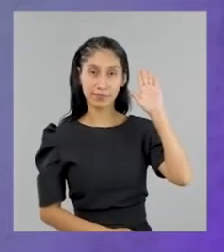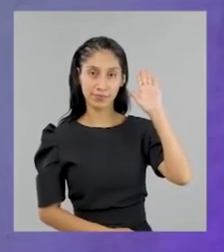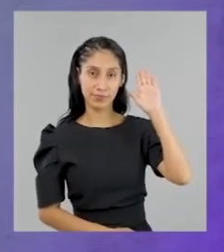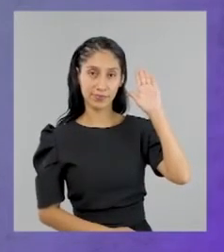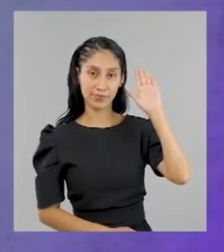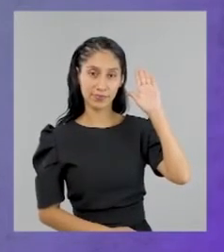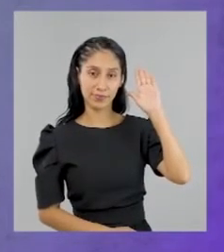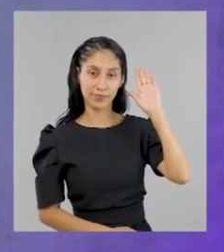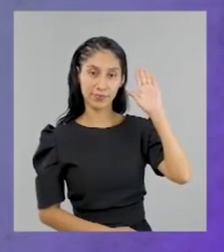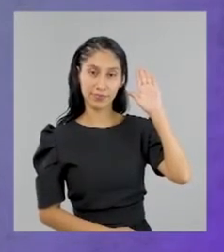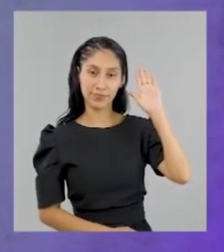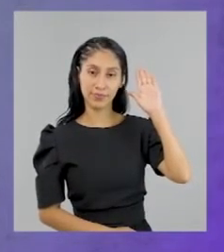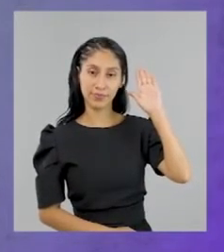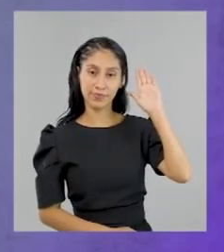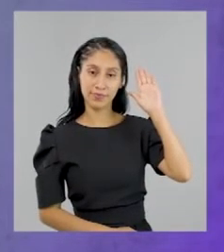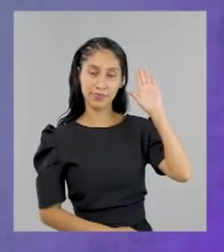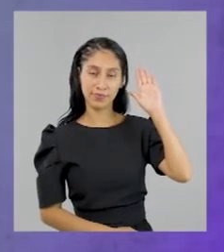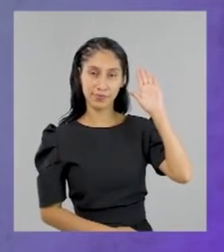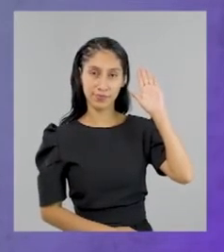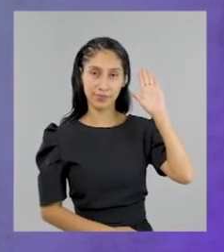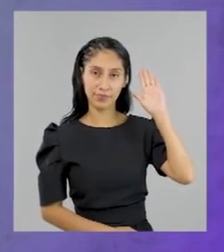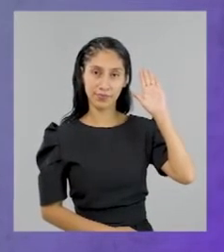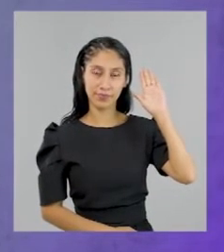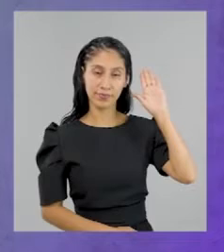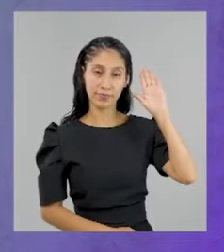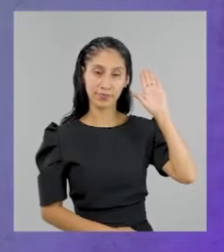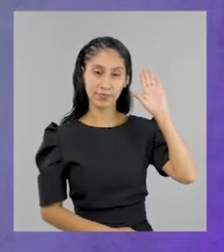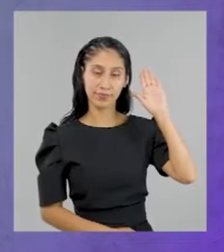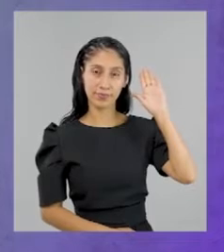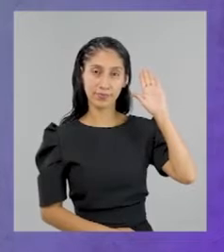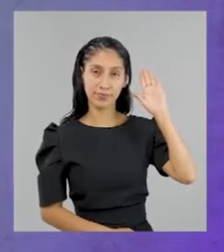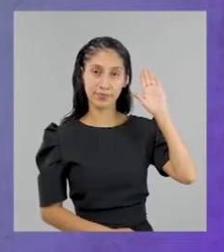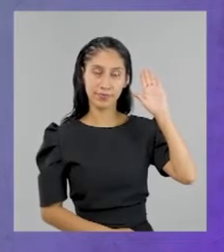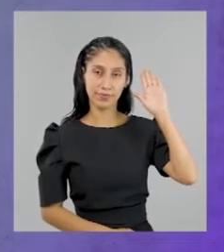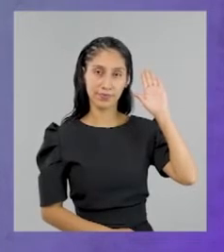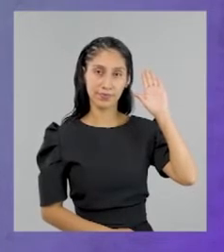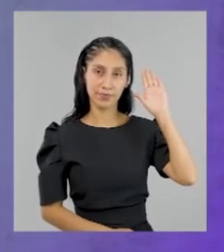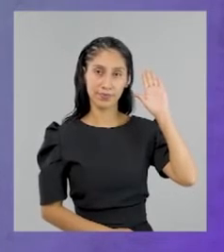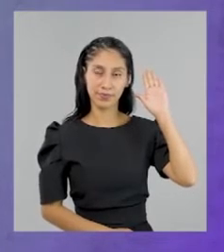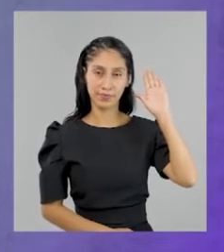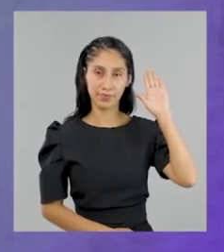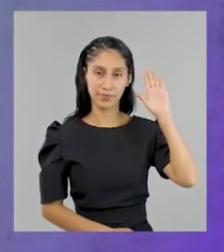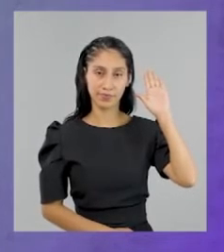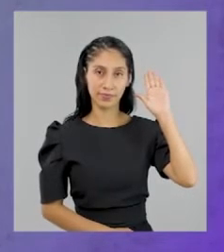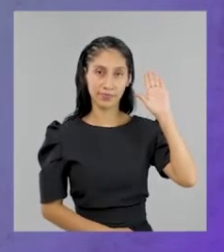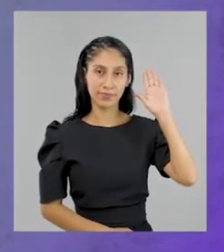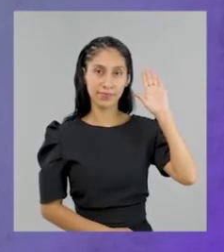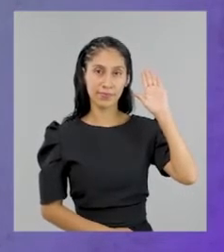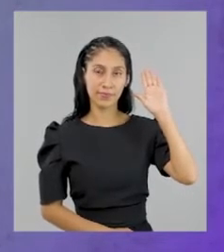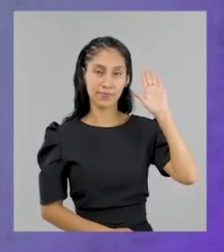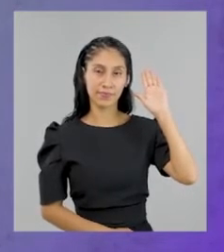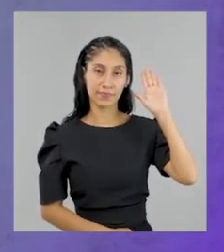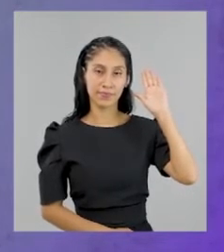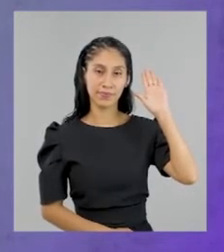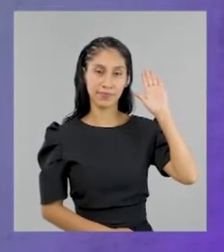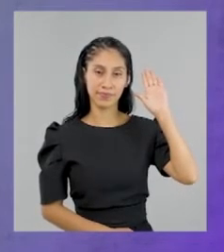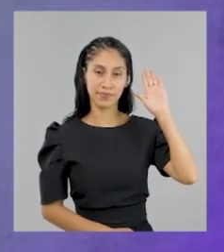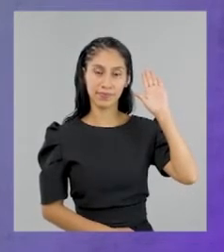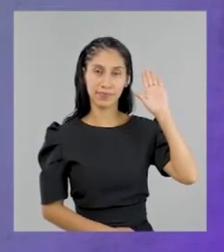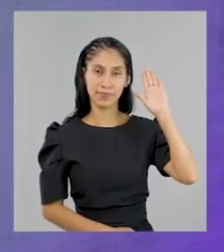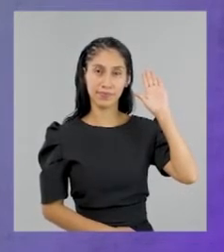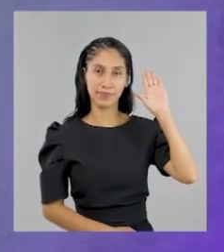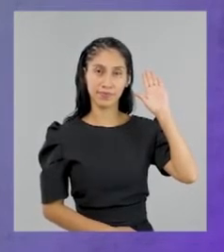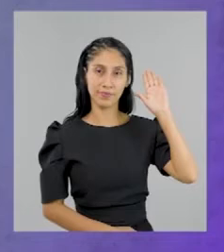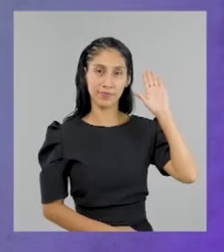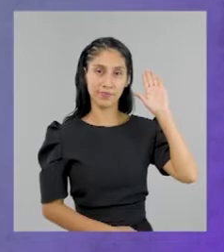coseno, tangente, cotangente, secante y cosecante se definen en términos de razones.